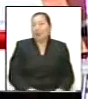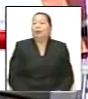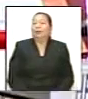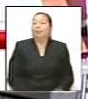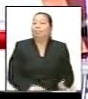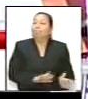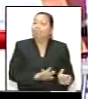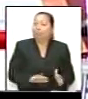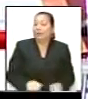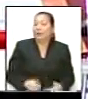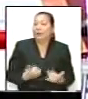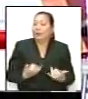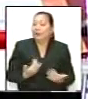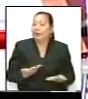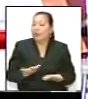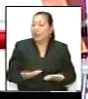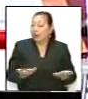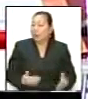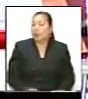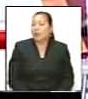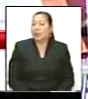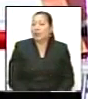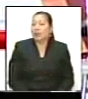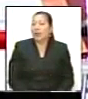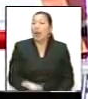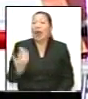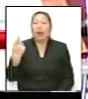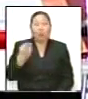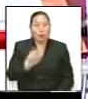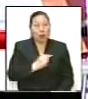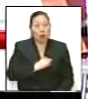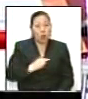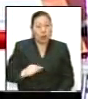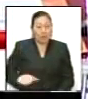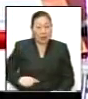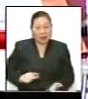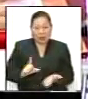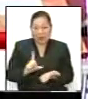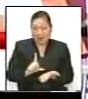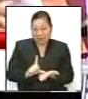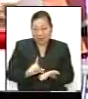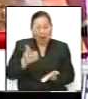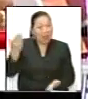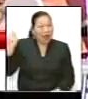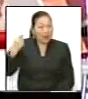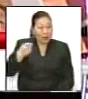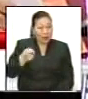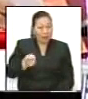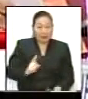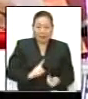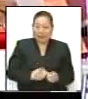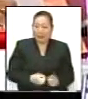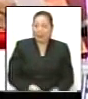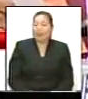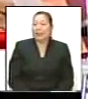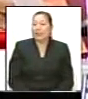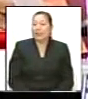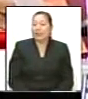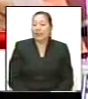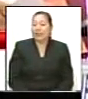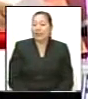ajeno a estos acontecimientos, ya que él fue gobernador de la región Lima Provincias. Y yo me voy a referir solo a mi